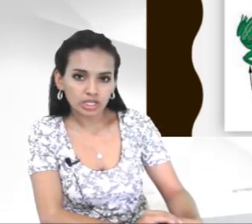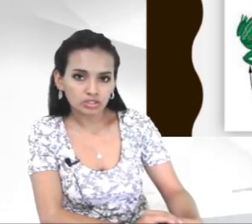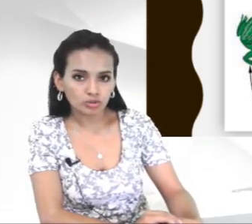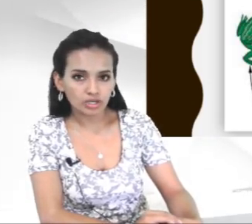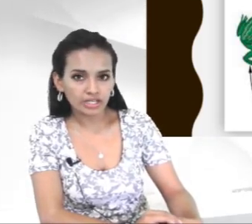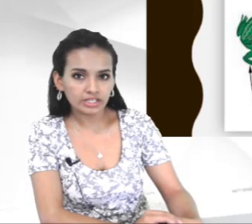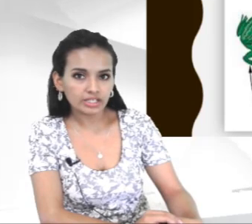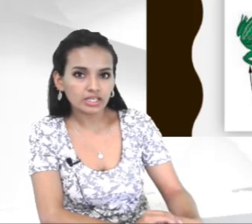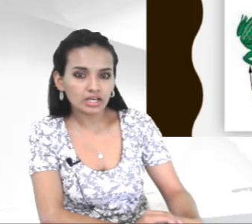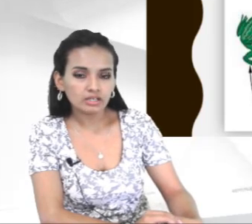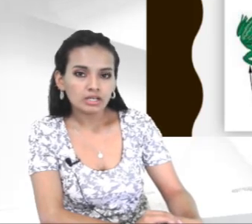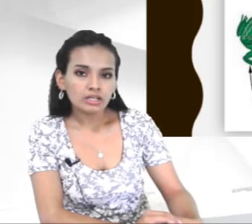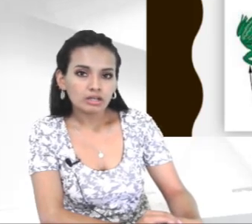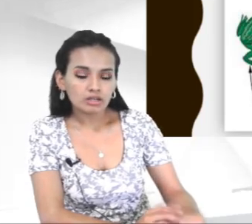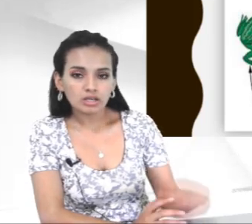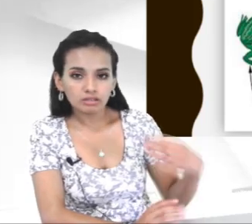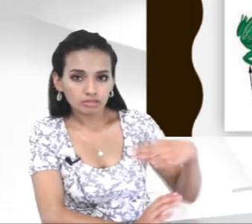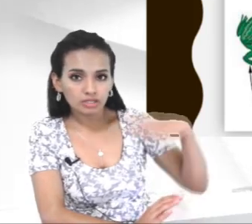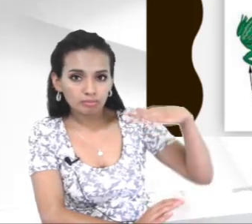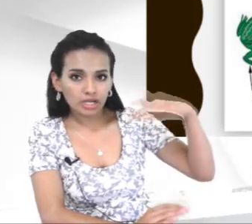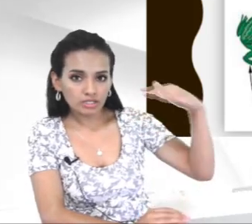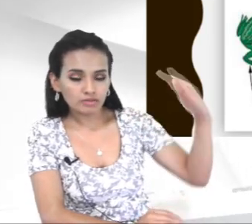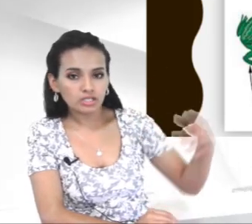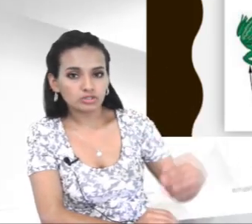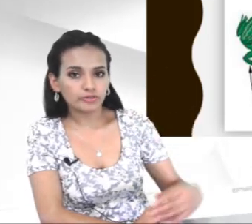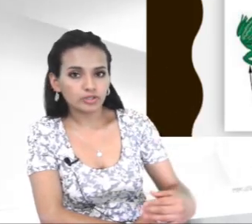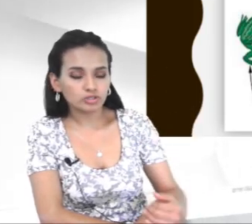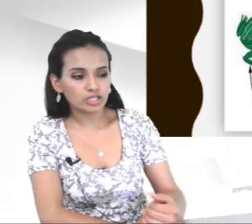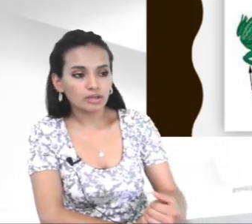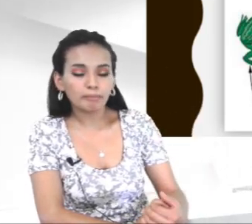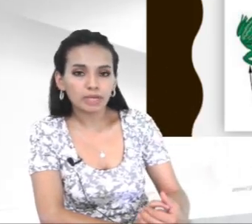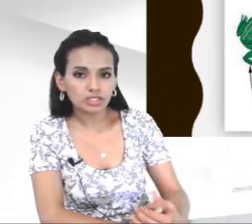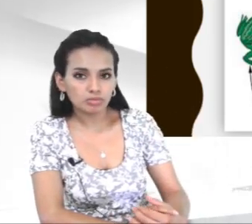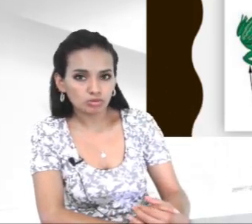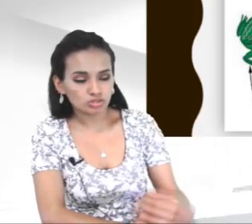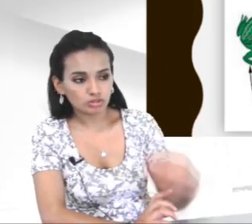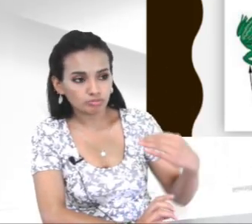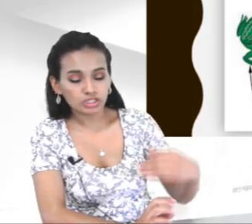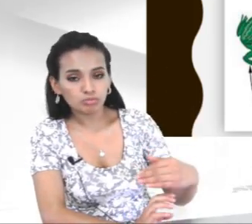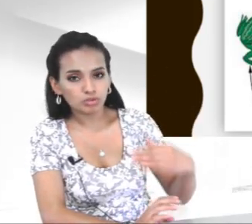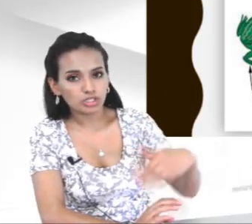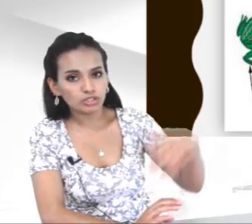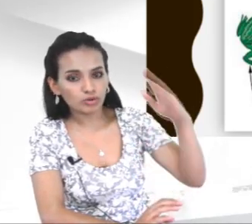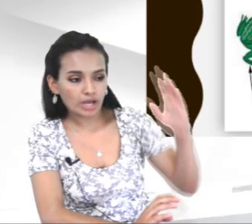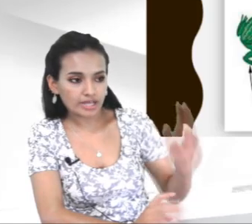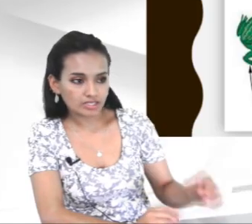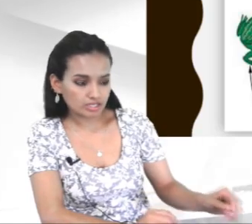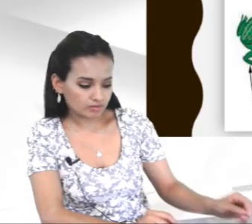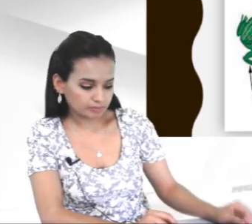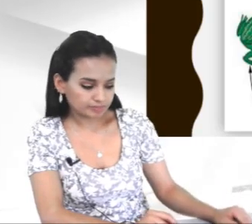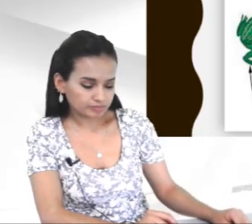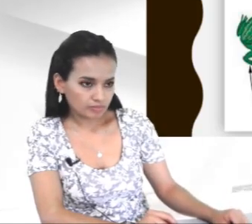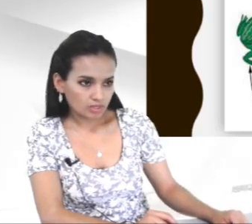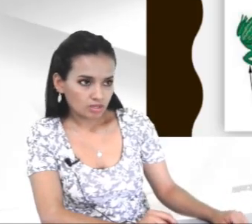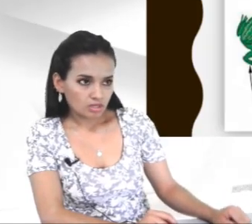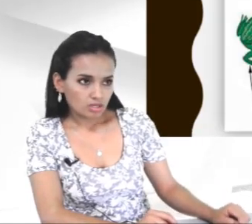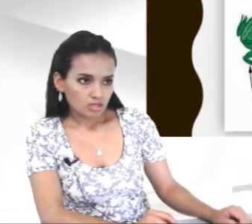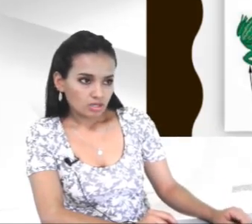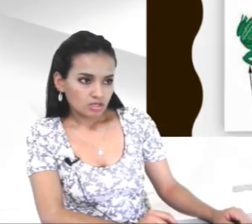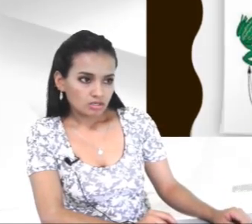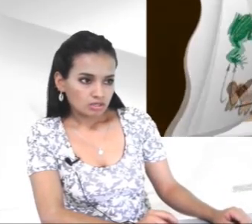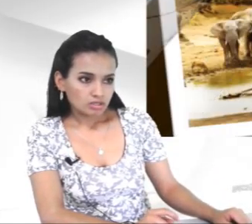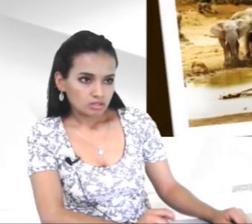por tanto la energía entre más niveles tróficos haya va disminuye disminuyendo hacia arriba